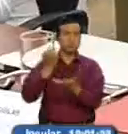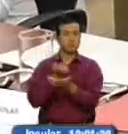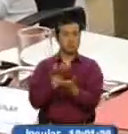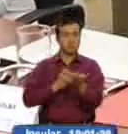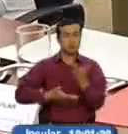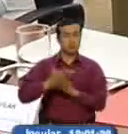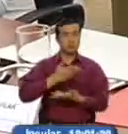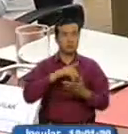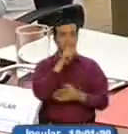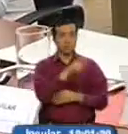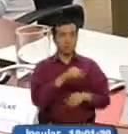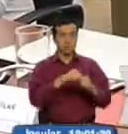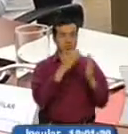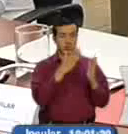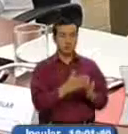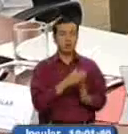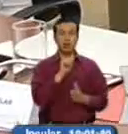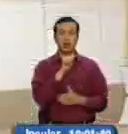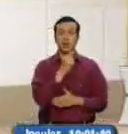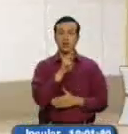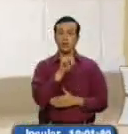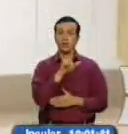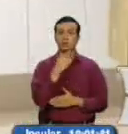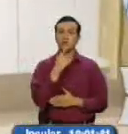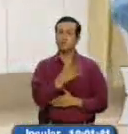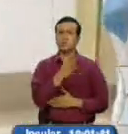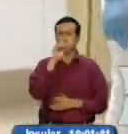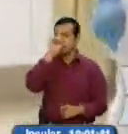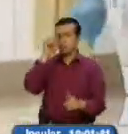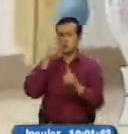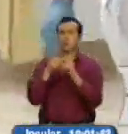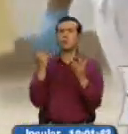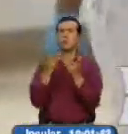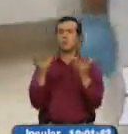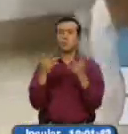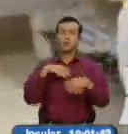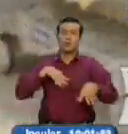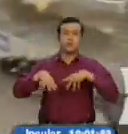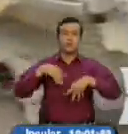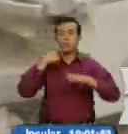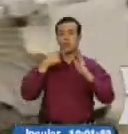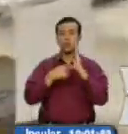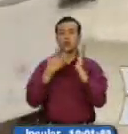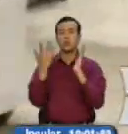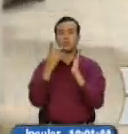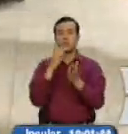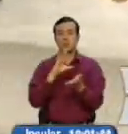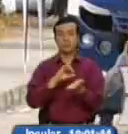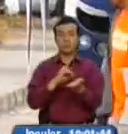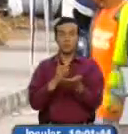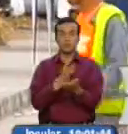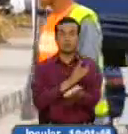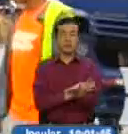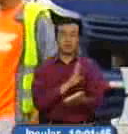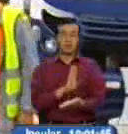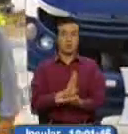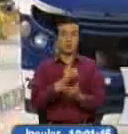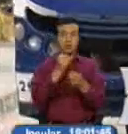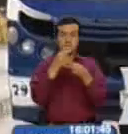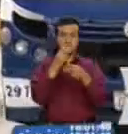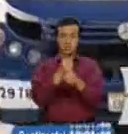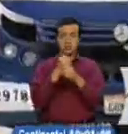El independiente Ramiro Aguilar identifica que la norma persigue objetivos compensatorios en actividades como el servicio de medicina prepagada y el sector